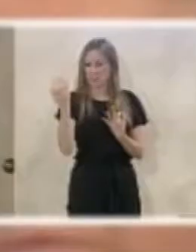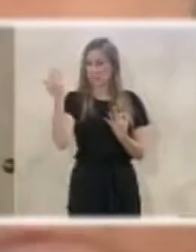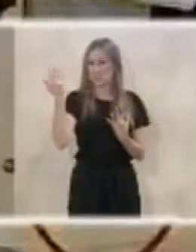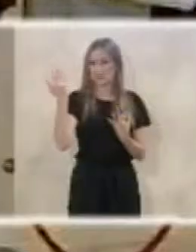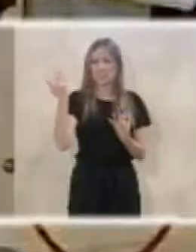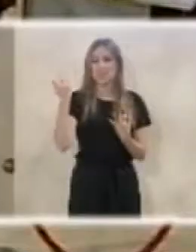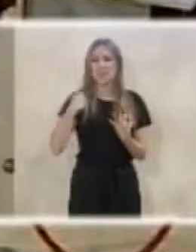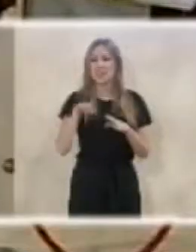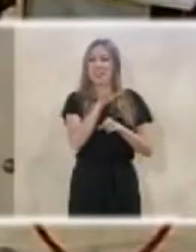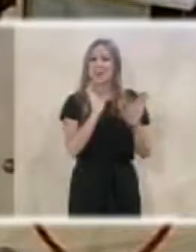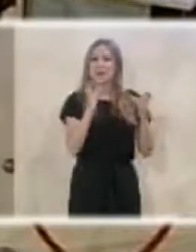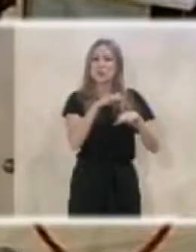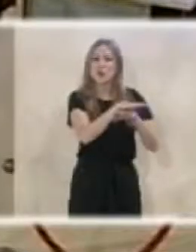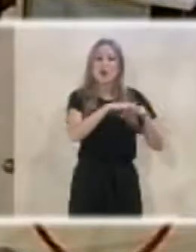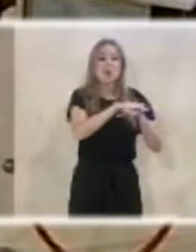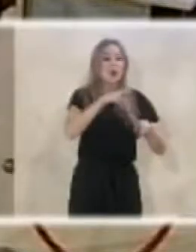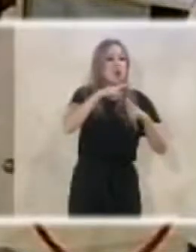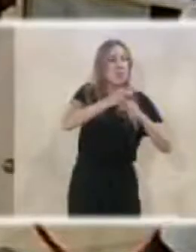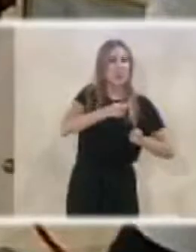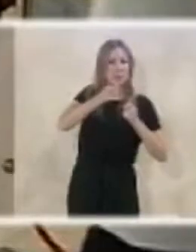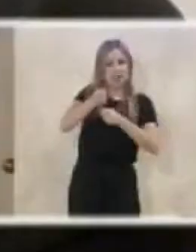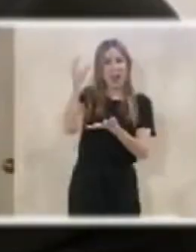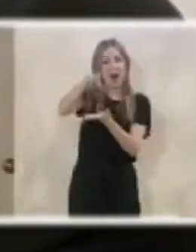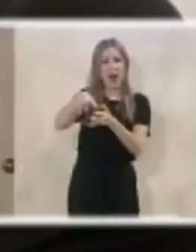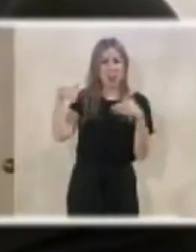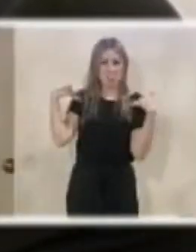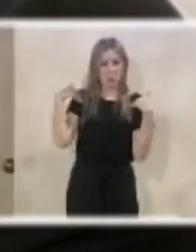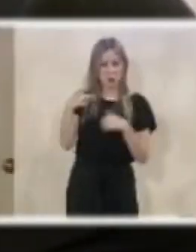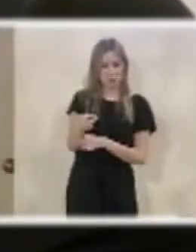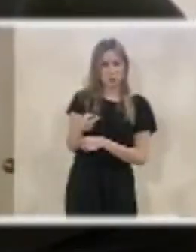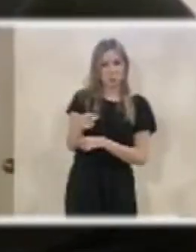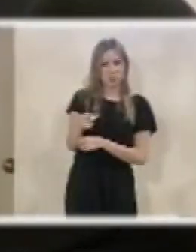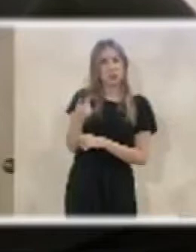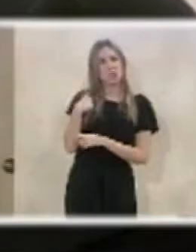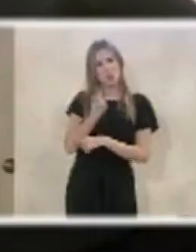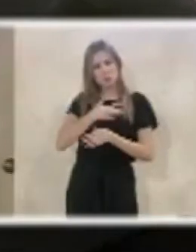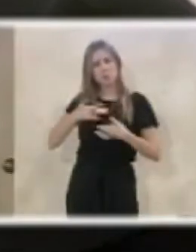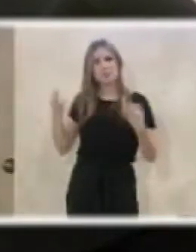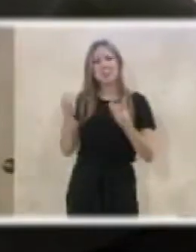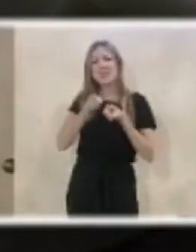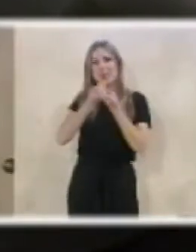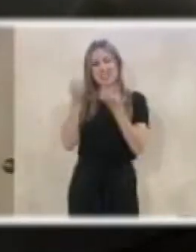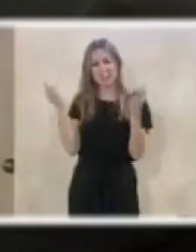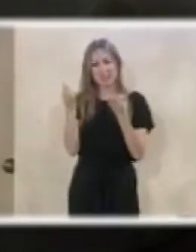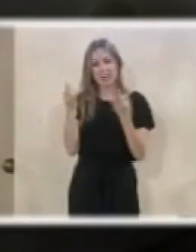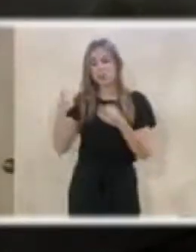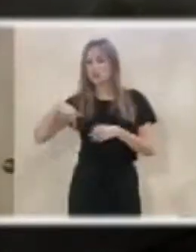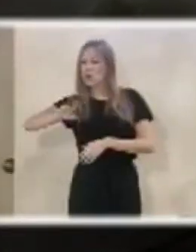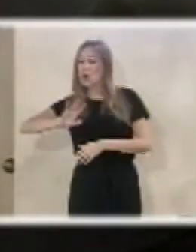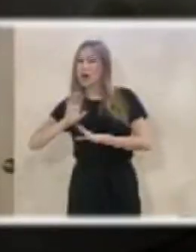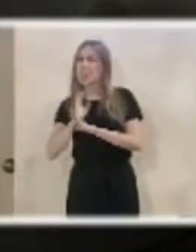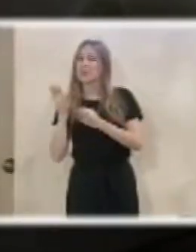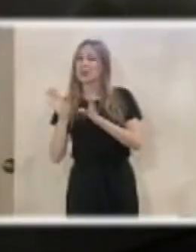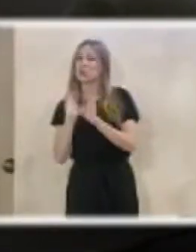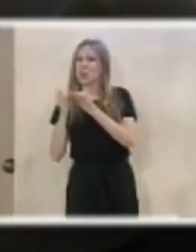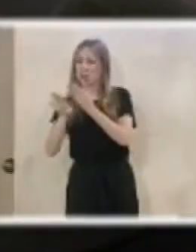que el equipo de gobierno le ponía el nombre al pabellón. Entonces, me gustaría reseñar que esto fue una propuesta de la Asociación de Vecinos de